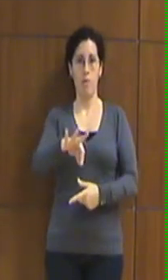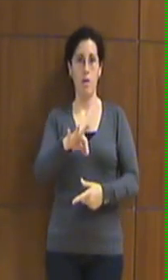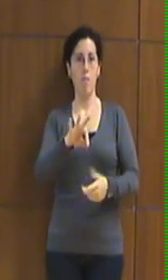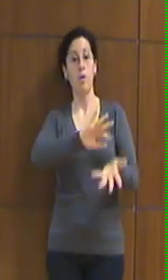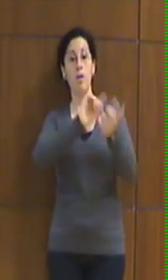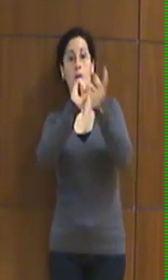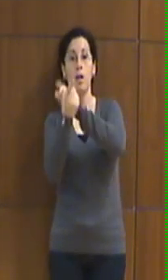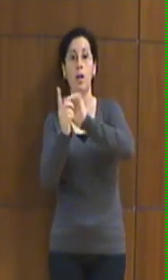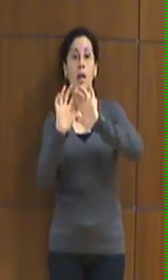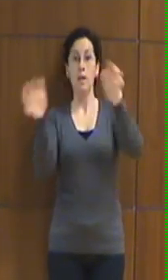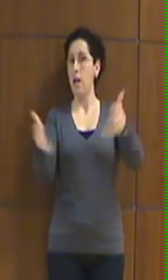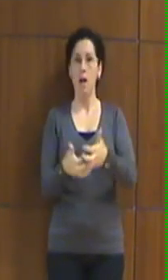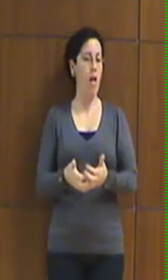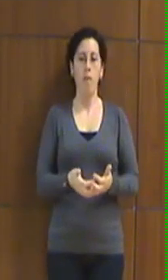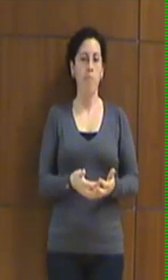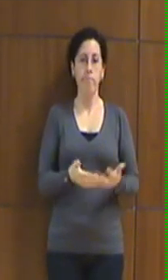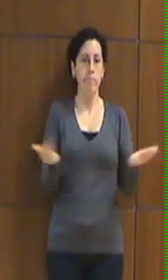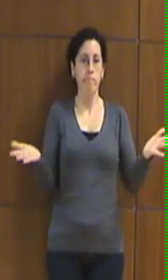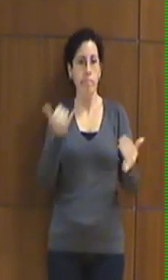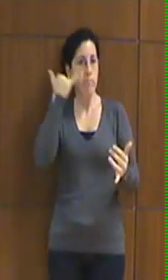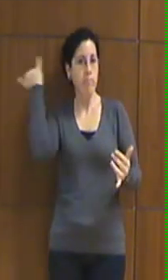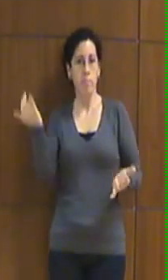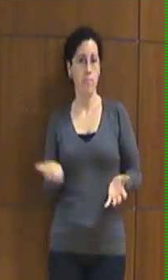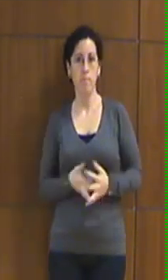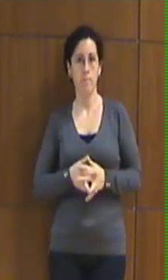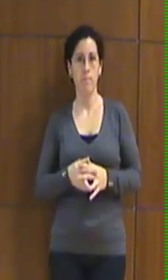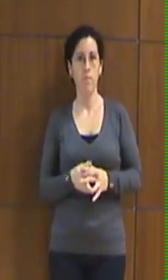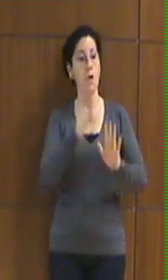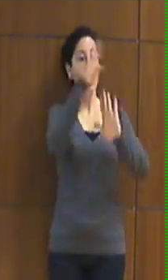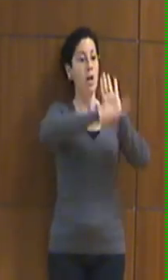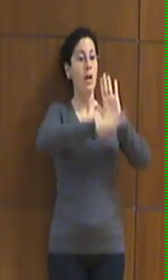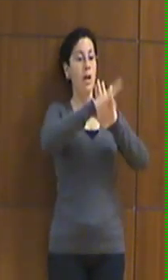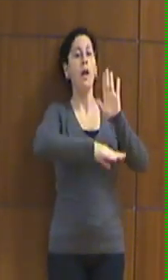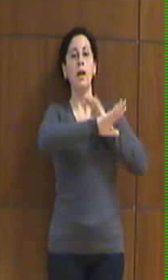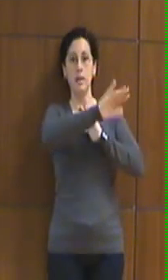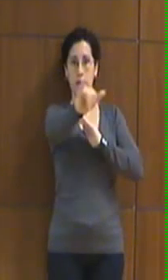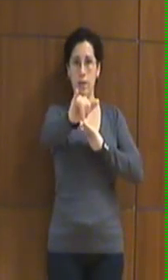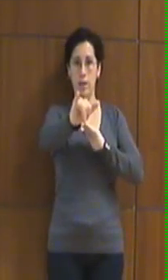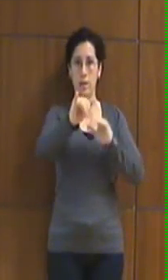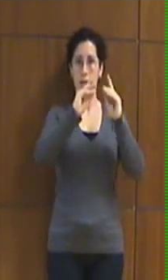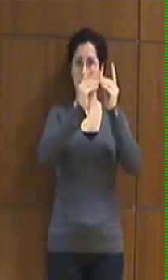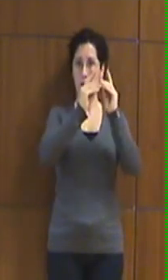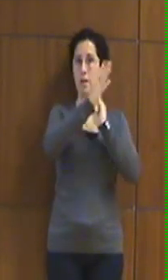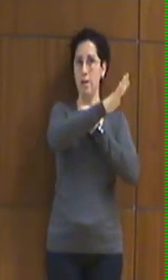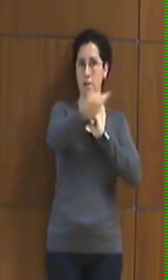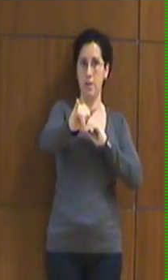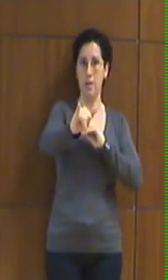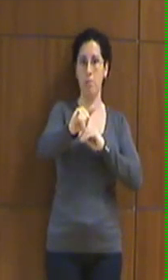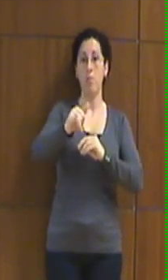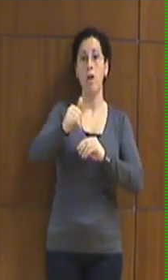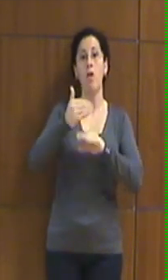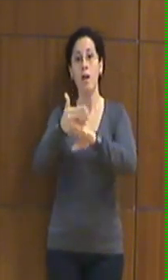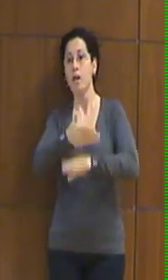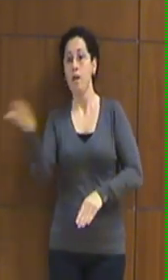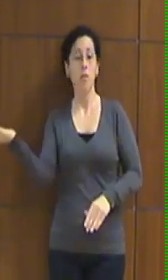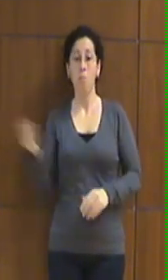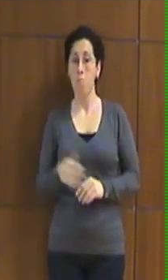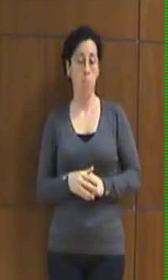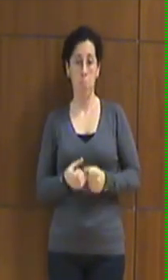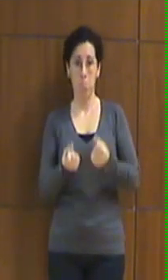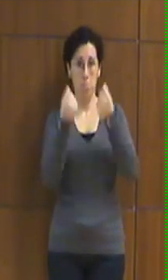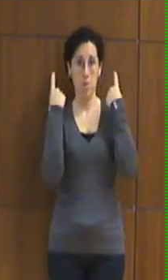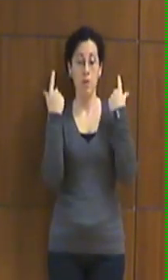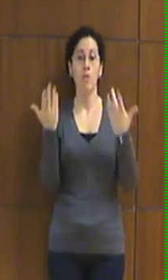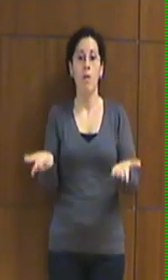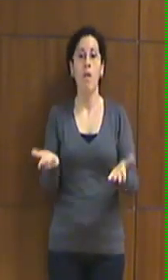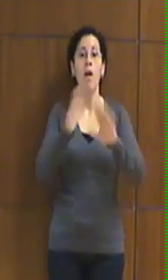¿verdad? No, ahí ya no me quejo. Lo de salsa rosa sí me complica más, ¿verdad? Y ahí sí voy a levantar. Esta es la realidad. No llegan las nuevas